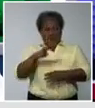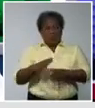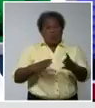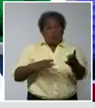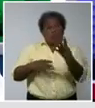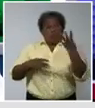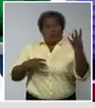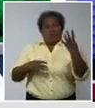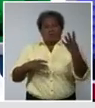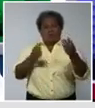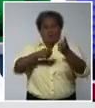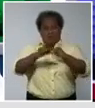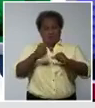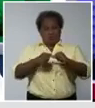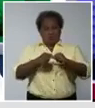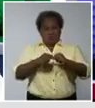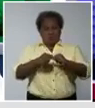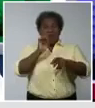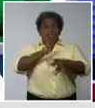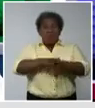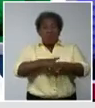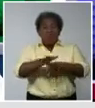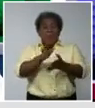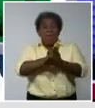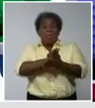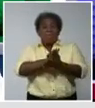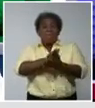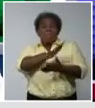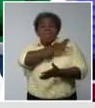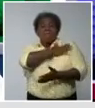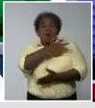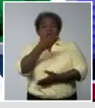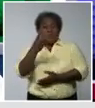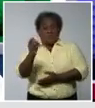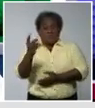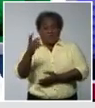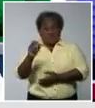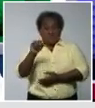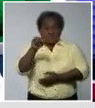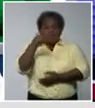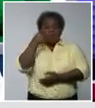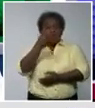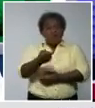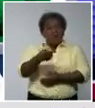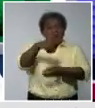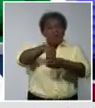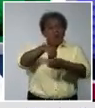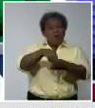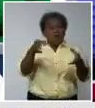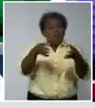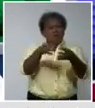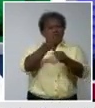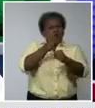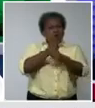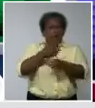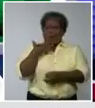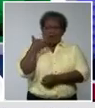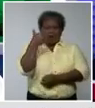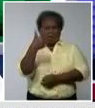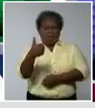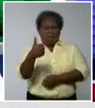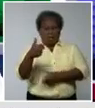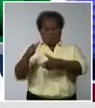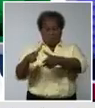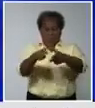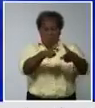Y realmente ahí se ve la calidad del laboratorio, del personal que trabaja, el equipamiento sumamente